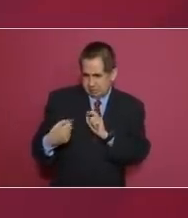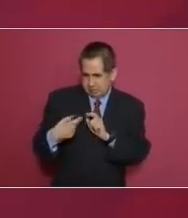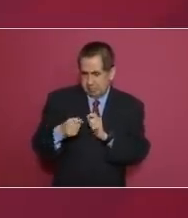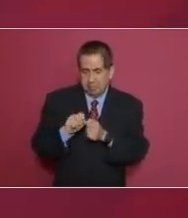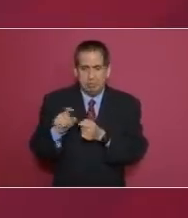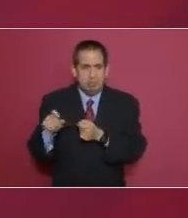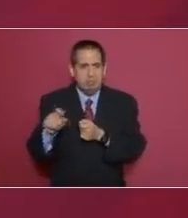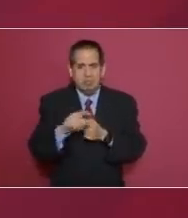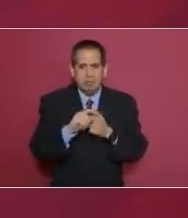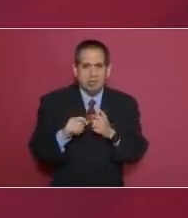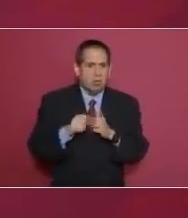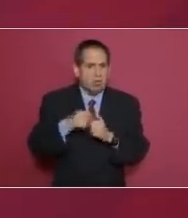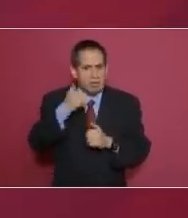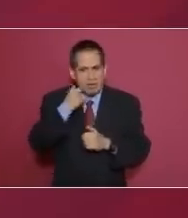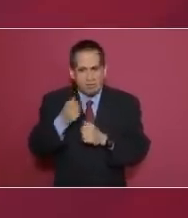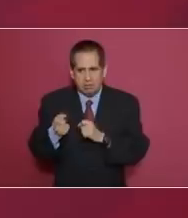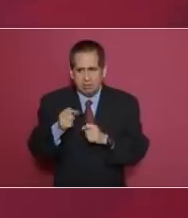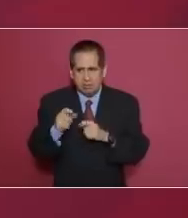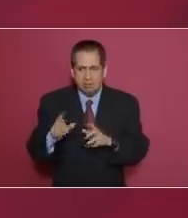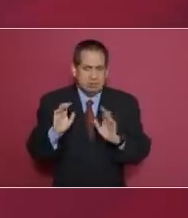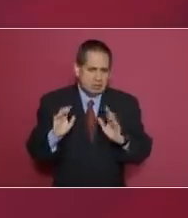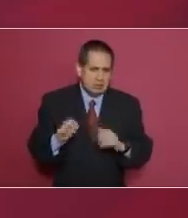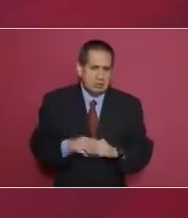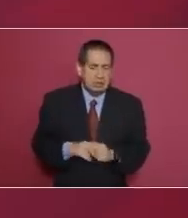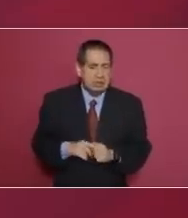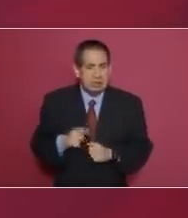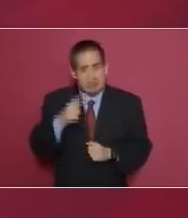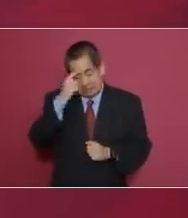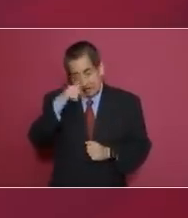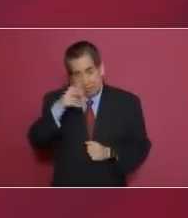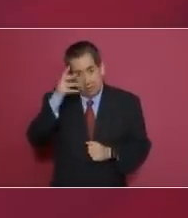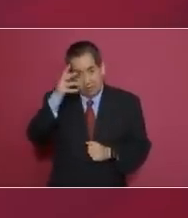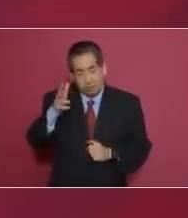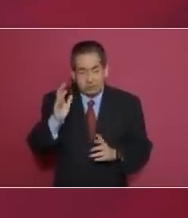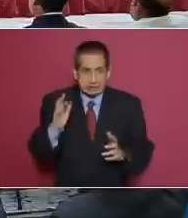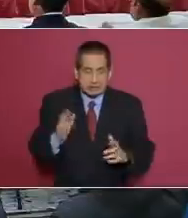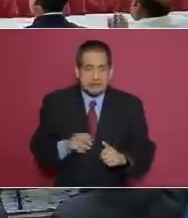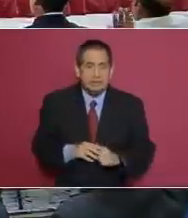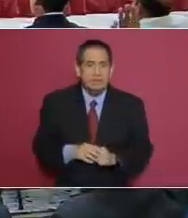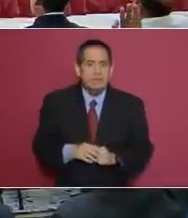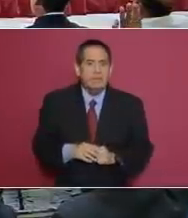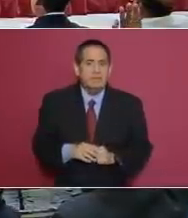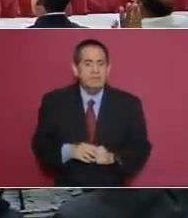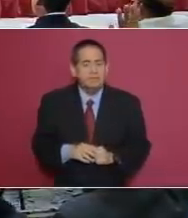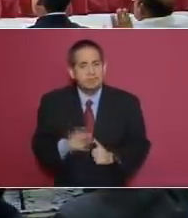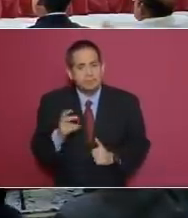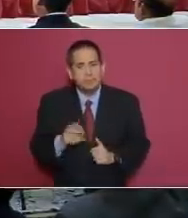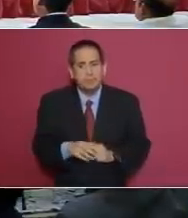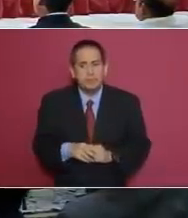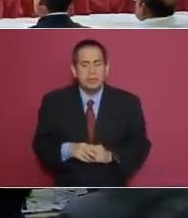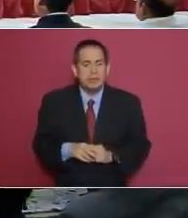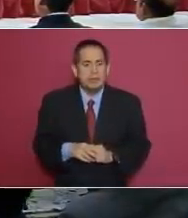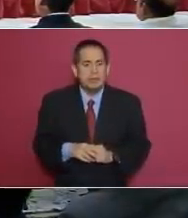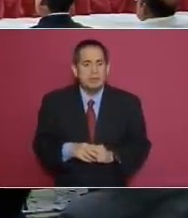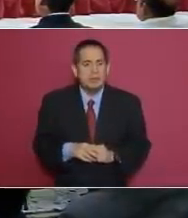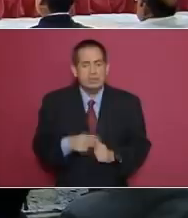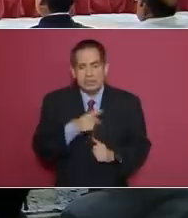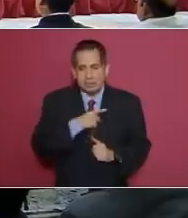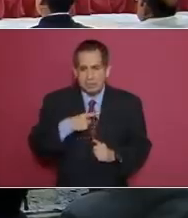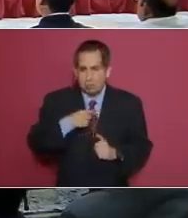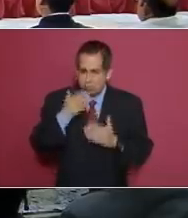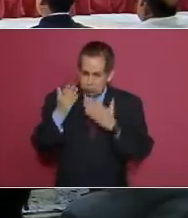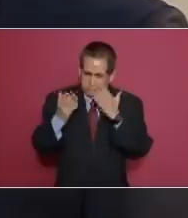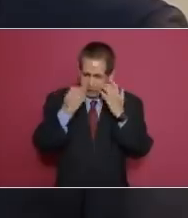por teléfono celular. Ese es el planteamiento. Hay que